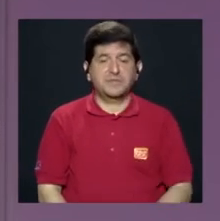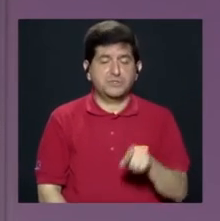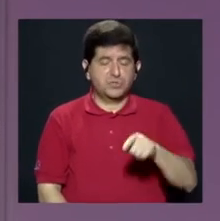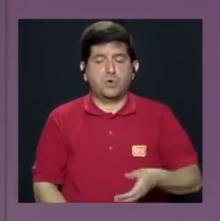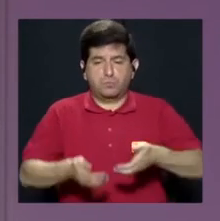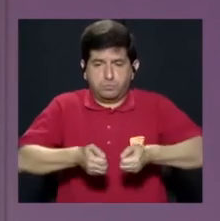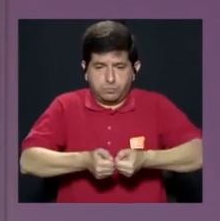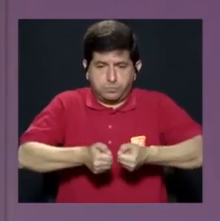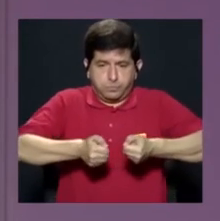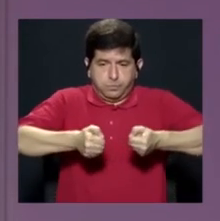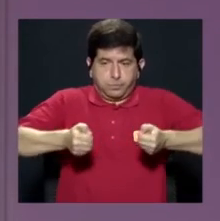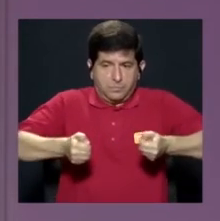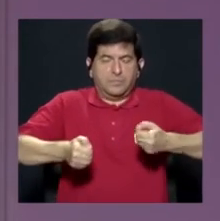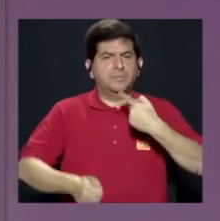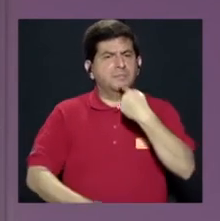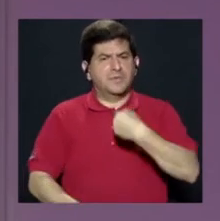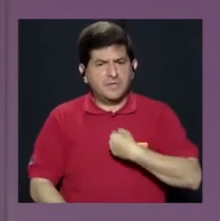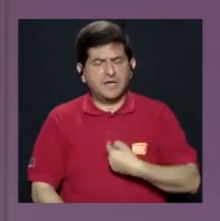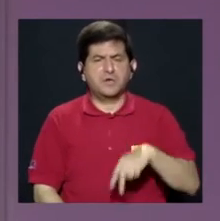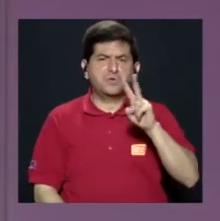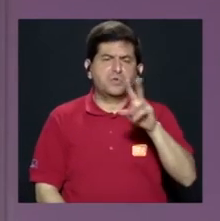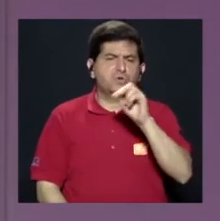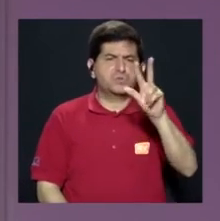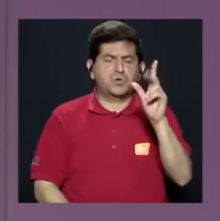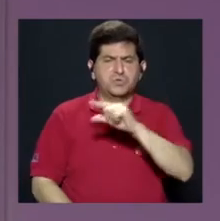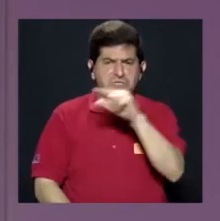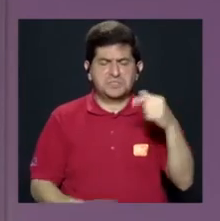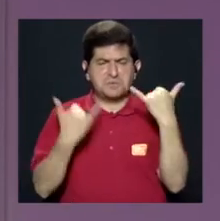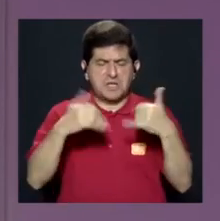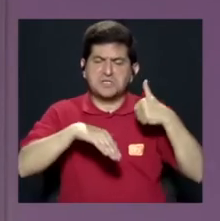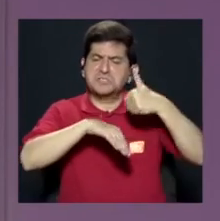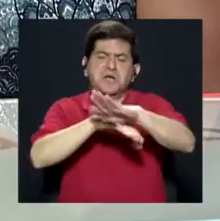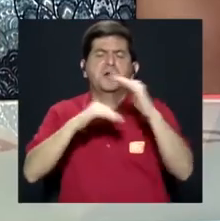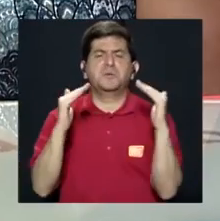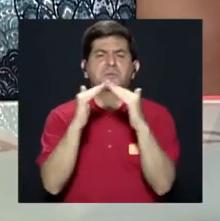suban un poquito de peso. A mí me dijeron 2-3 semanas y el bebé se va para la casa.